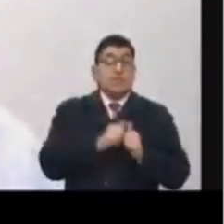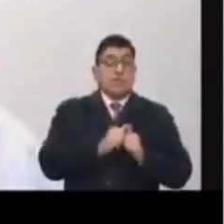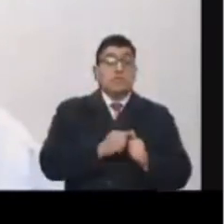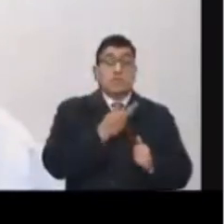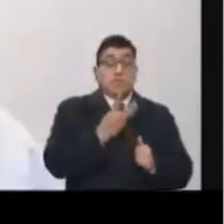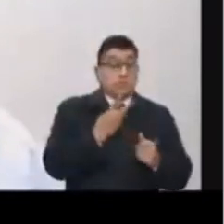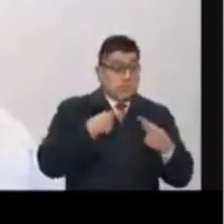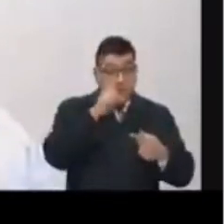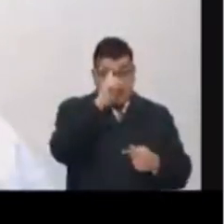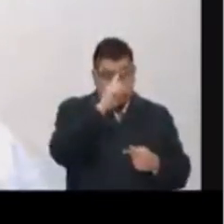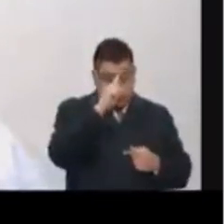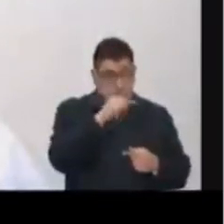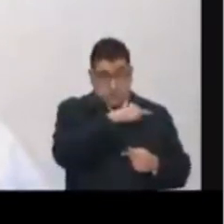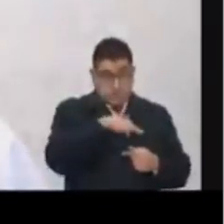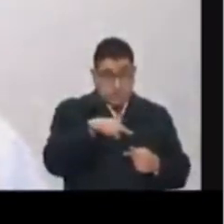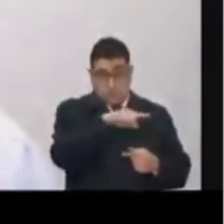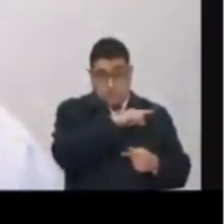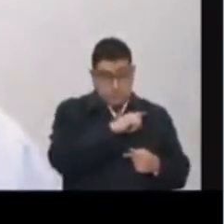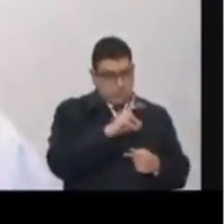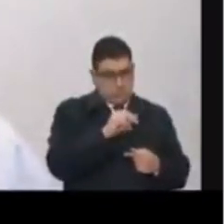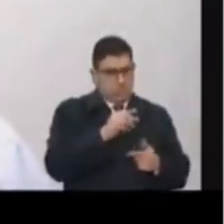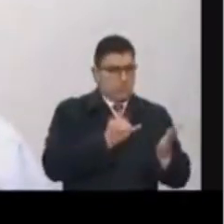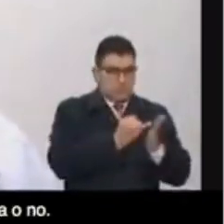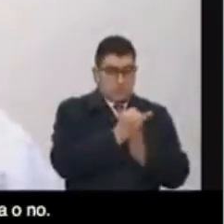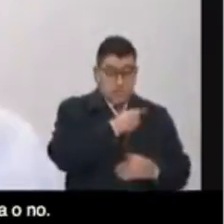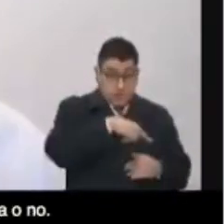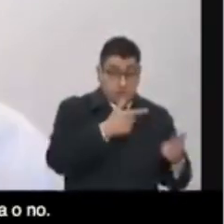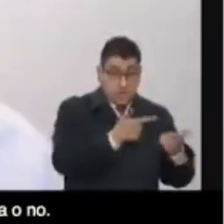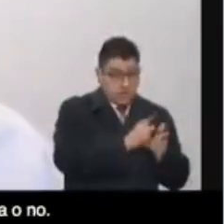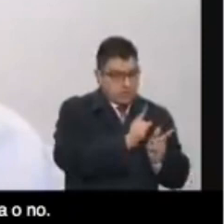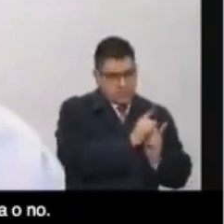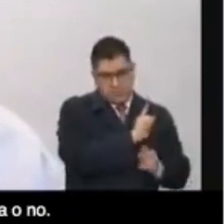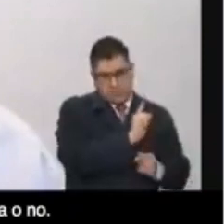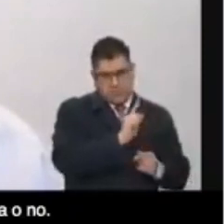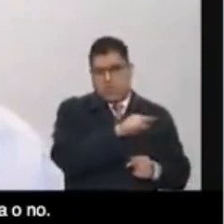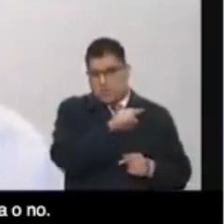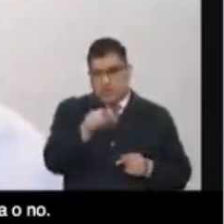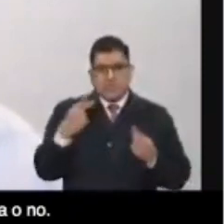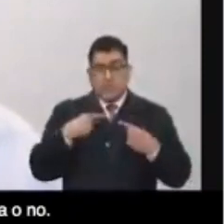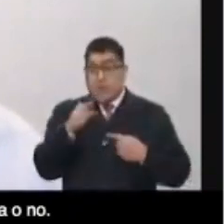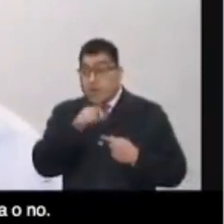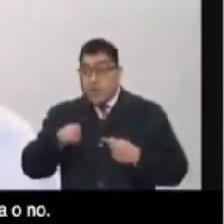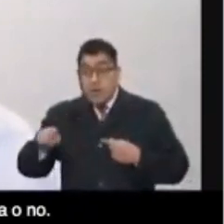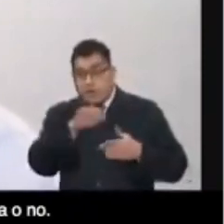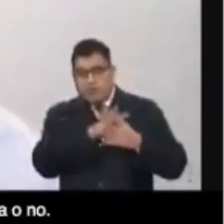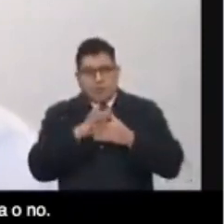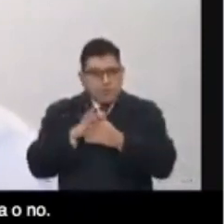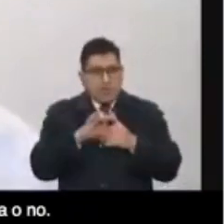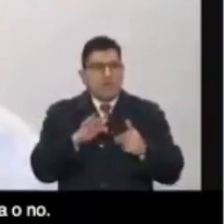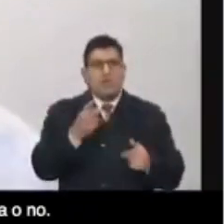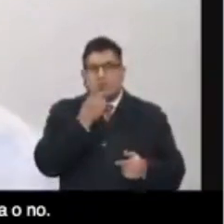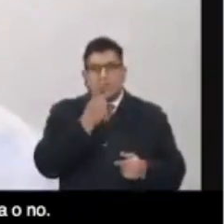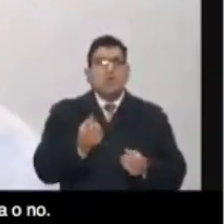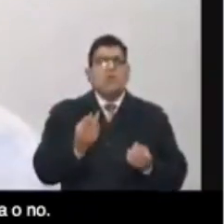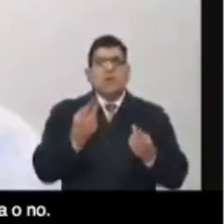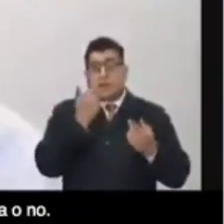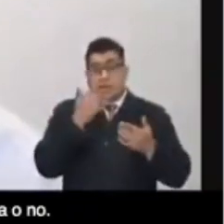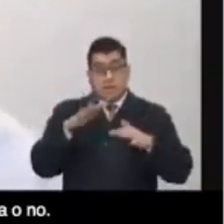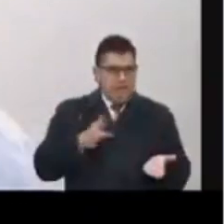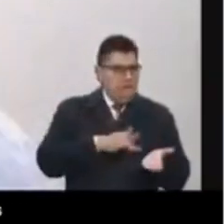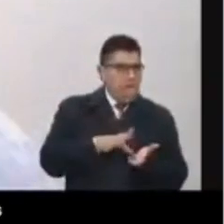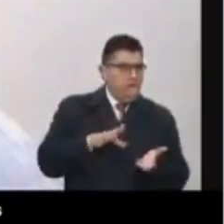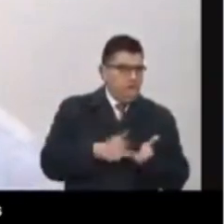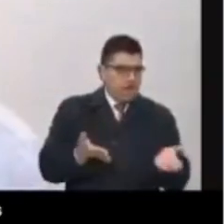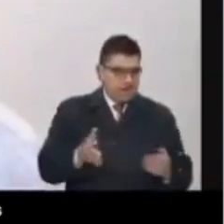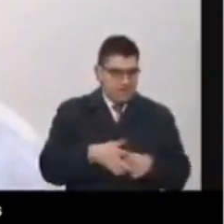200 mil pesos ellos no son el pueblo el pueblo con su voto es quién va a decir qué tan plural quiere que sea la cámara